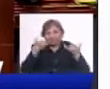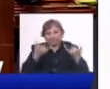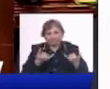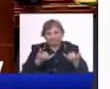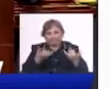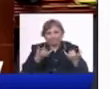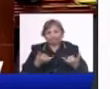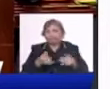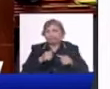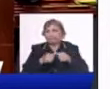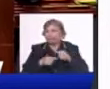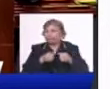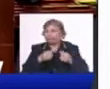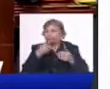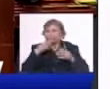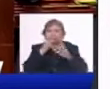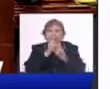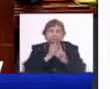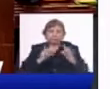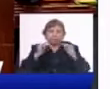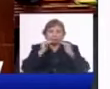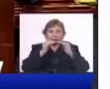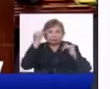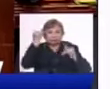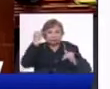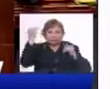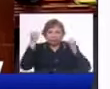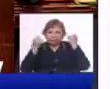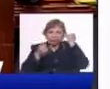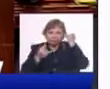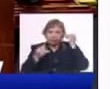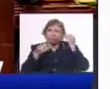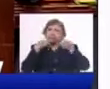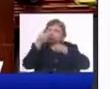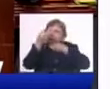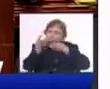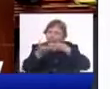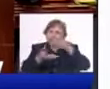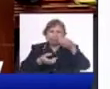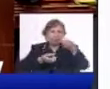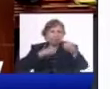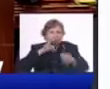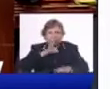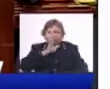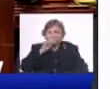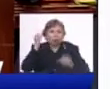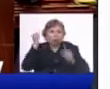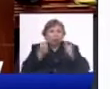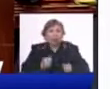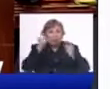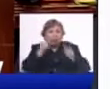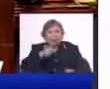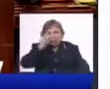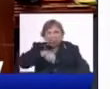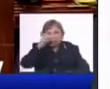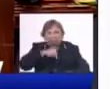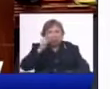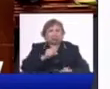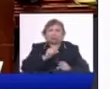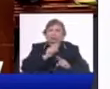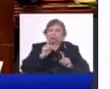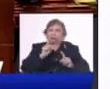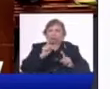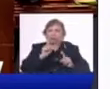tienen. Pero en la democracia las ideas se exponen, no se imponen. Y si hemos llegado